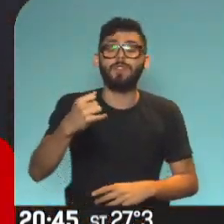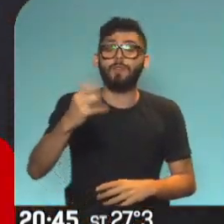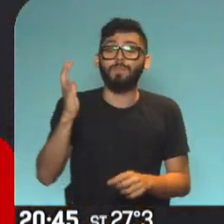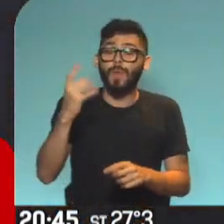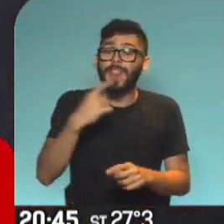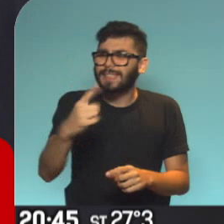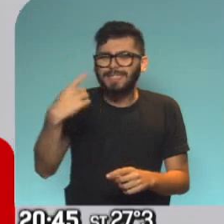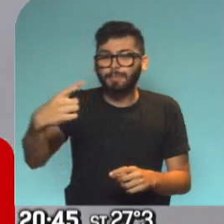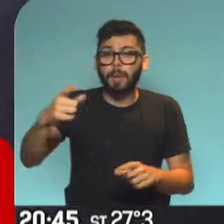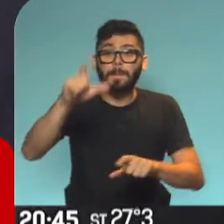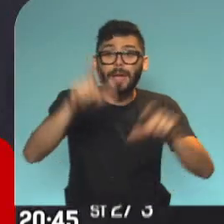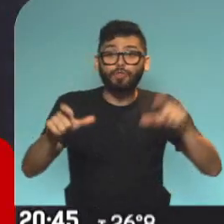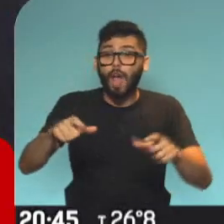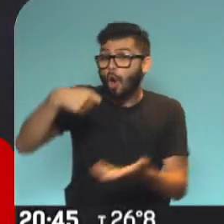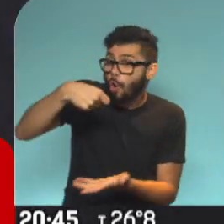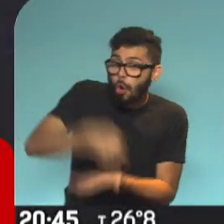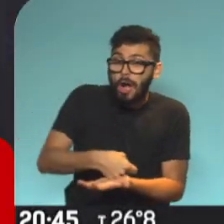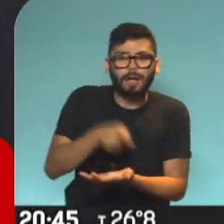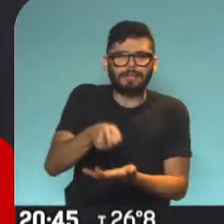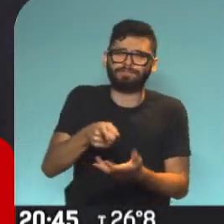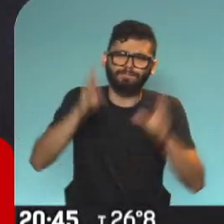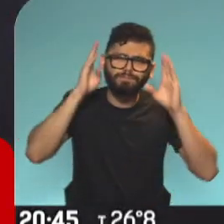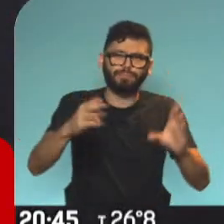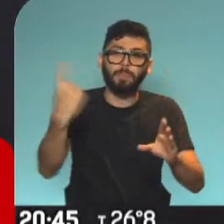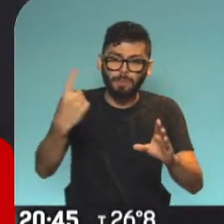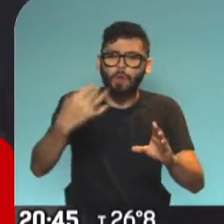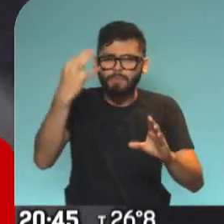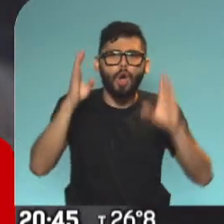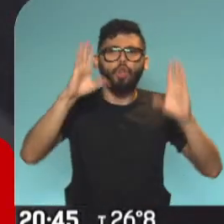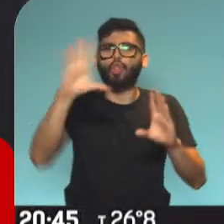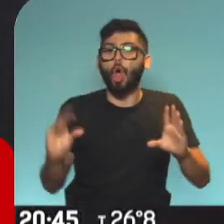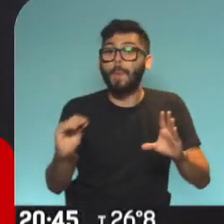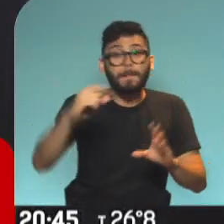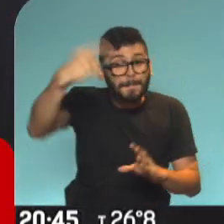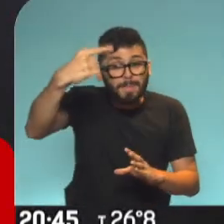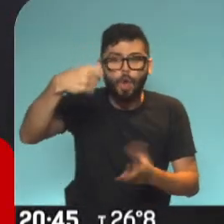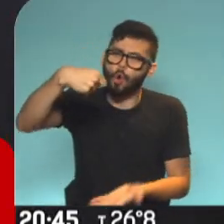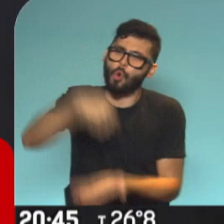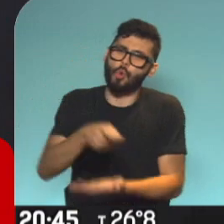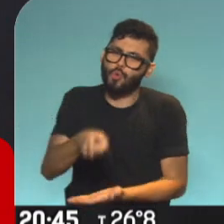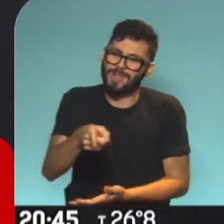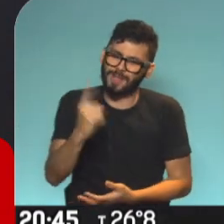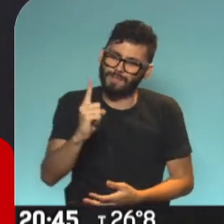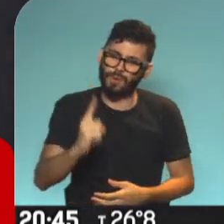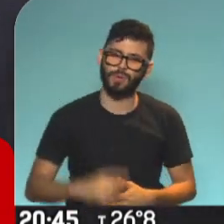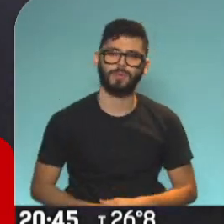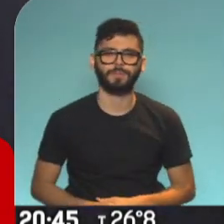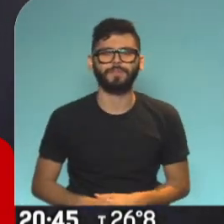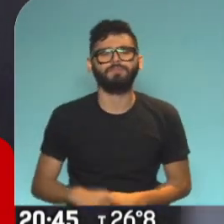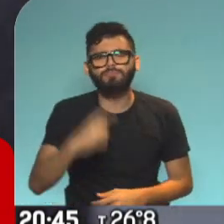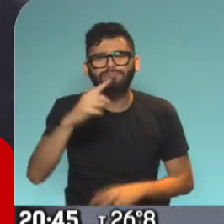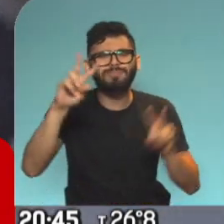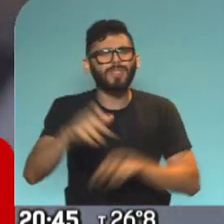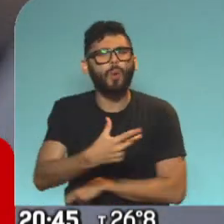últimos, empezando por los que más necesitan, y para llegar a todos, pero siempre hay que empezar por los últimos. Sputnik V. En las últimas horas se